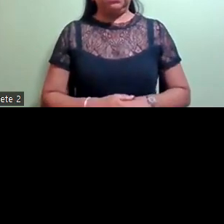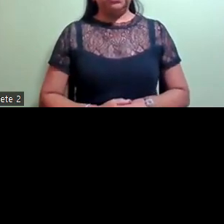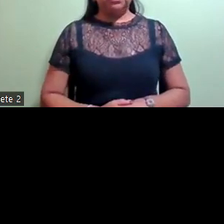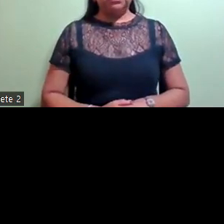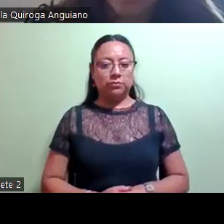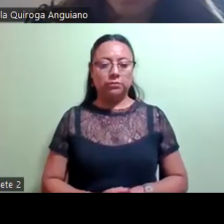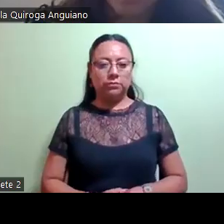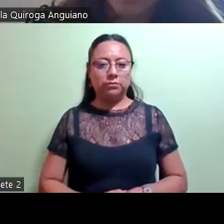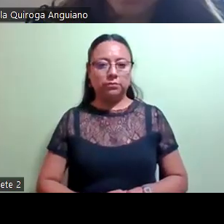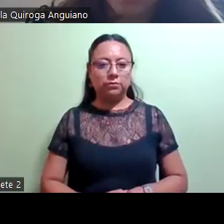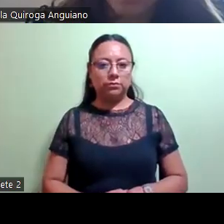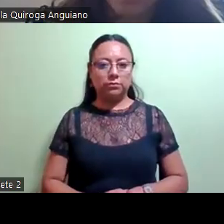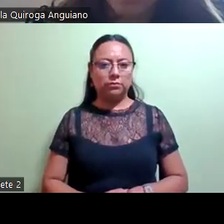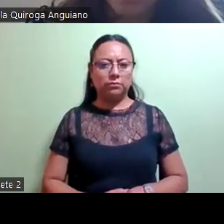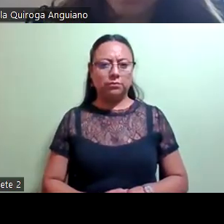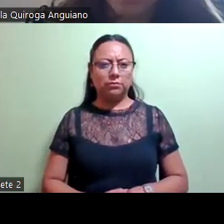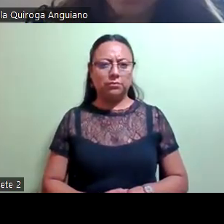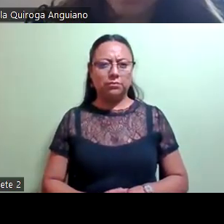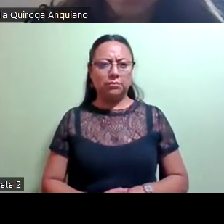Diputada Alicia.